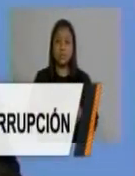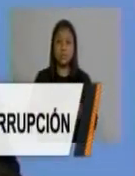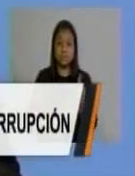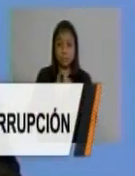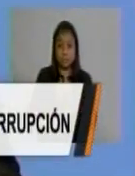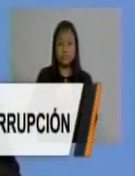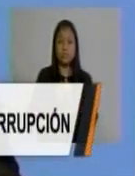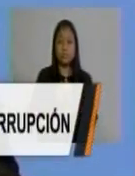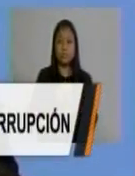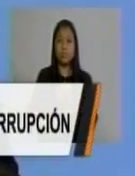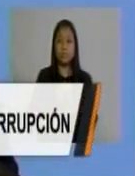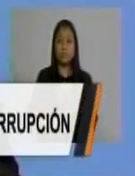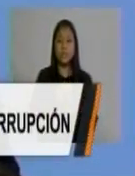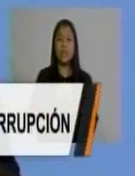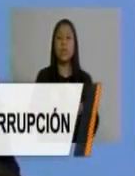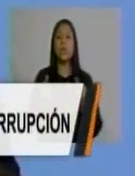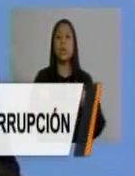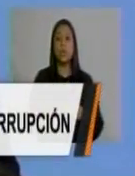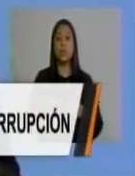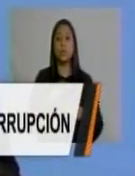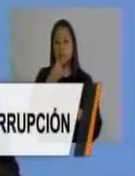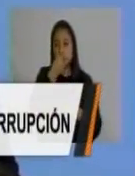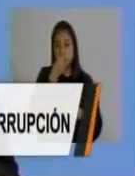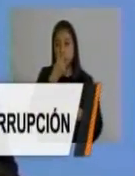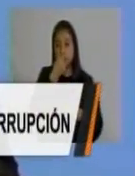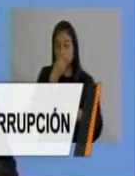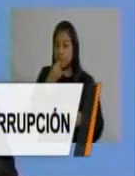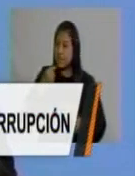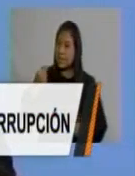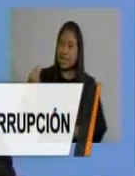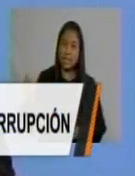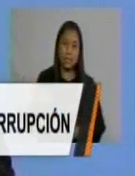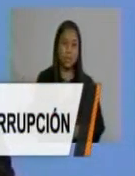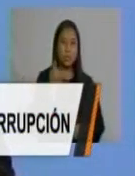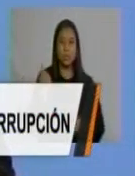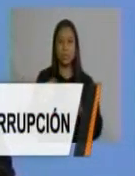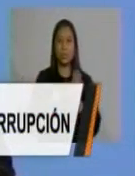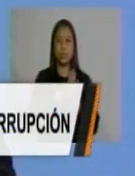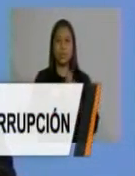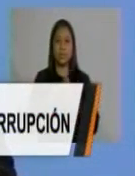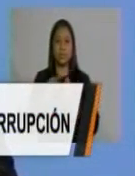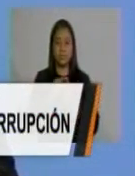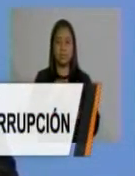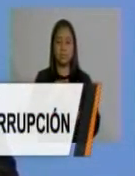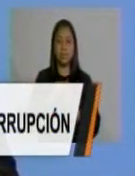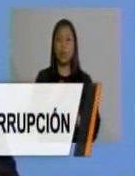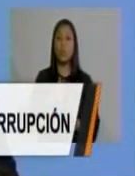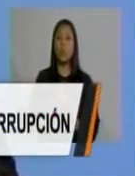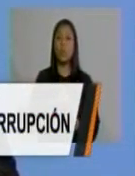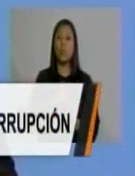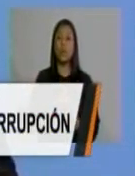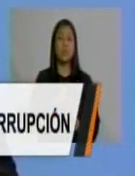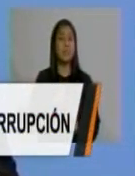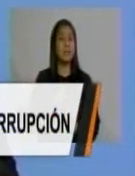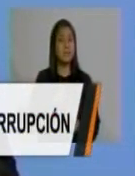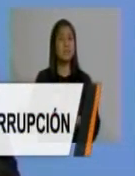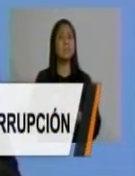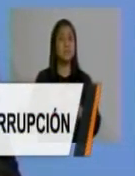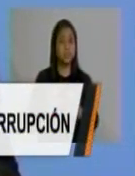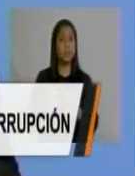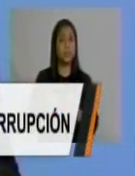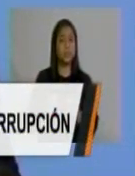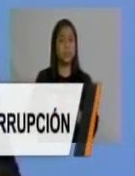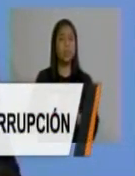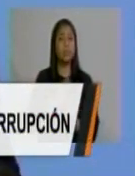unamos contra la corrupción en todas sus esferas. Guatemala se merece este esfuerzo por el